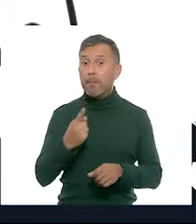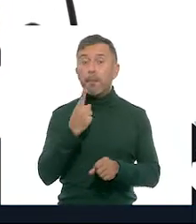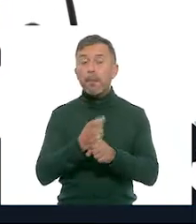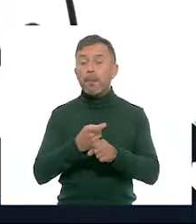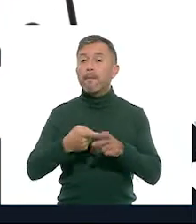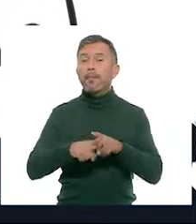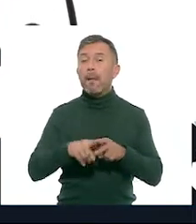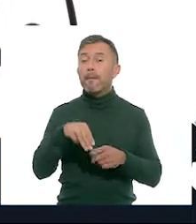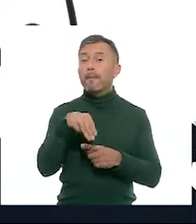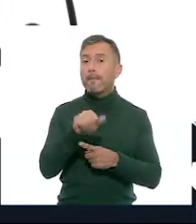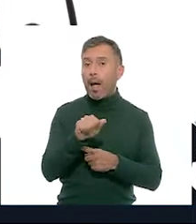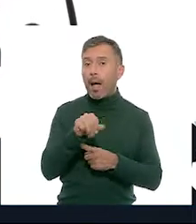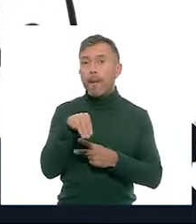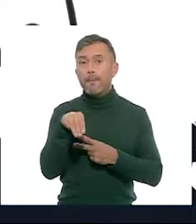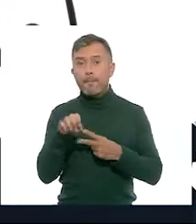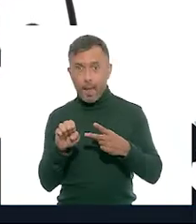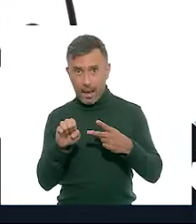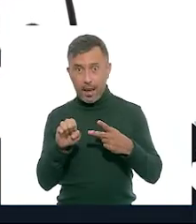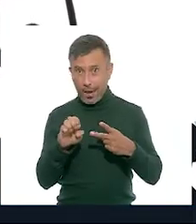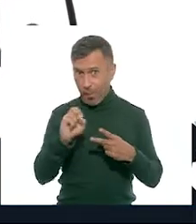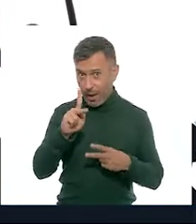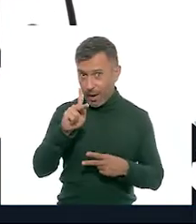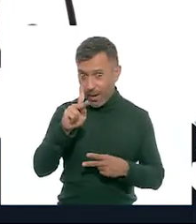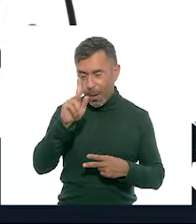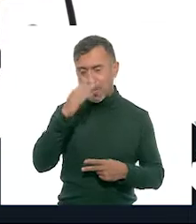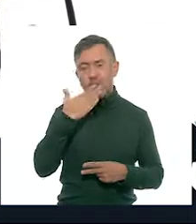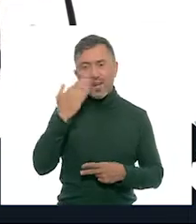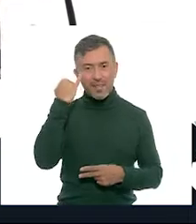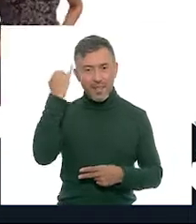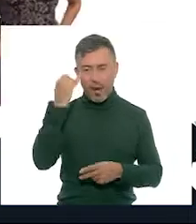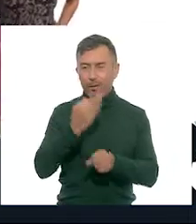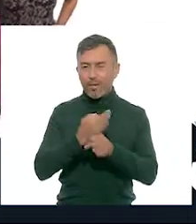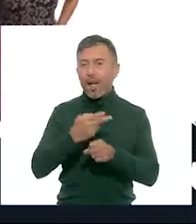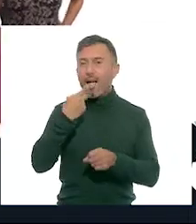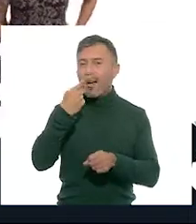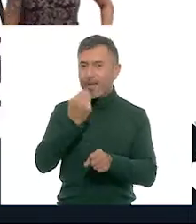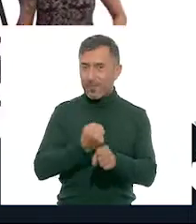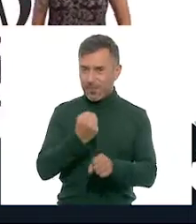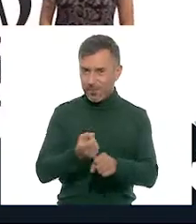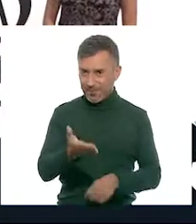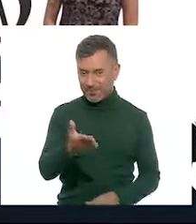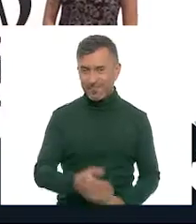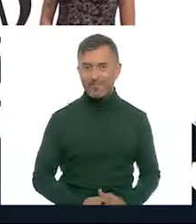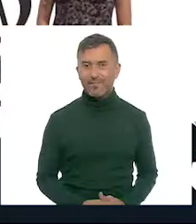ma y me? Muy buena idea. Vamos a vocalizar.